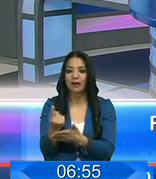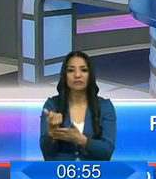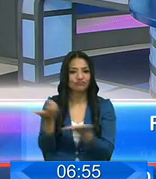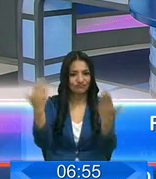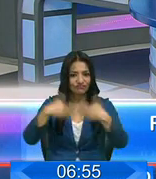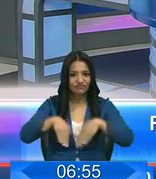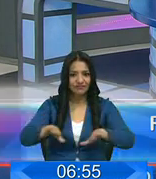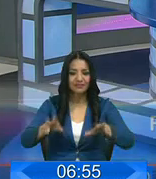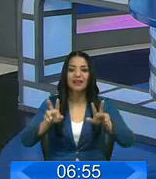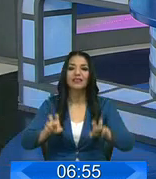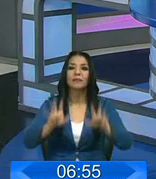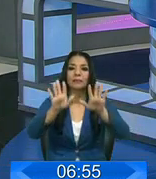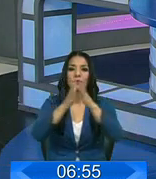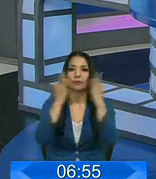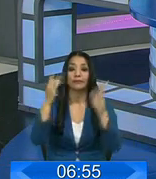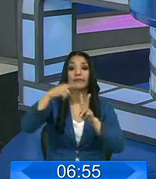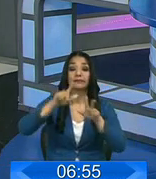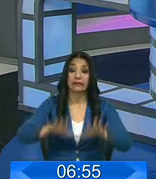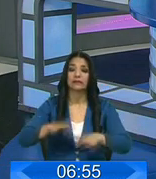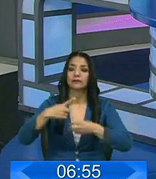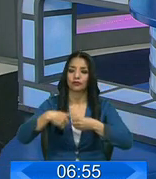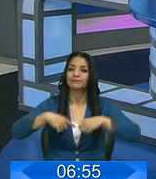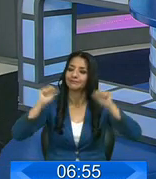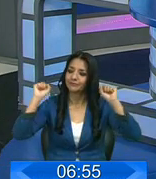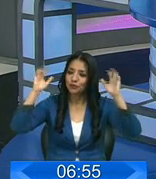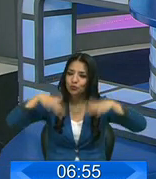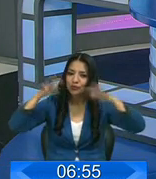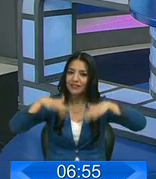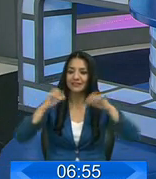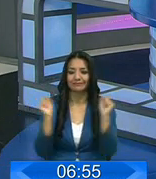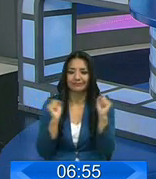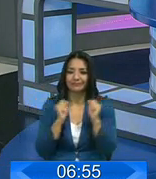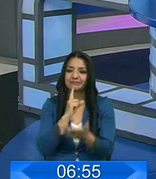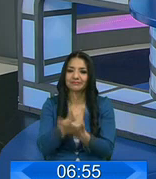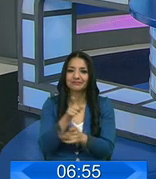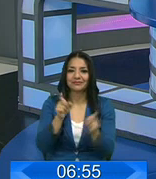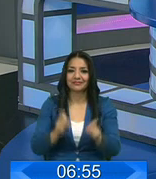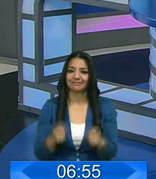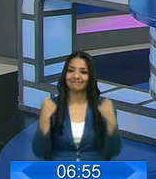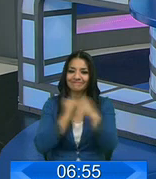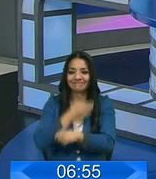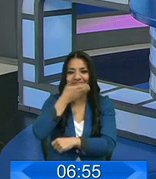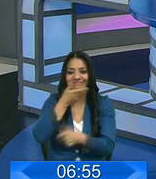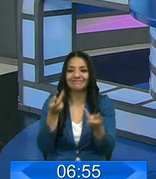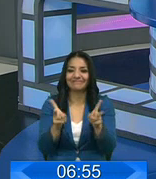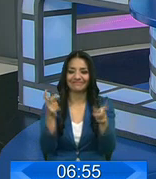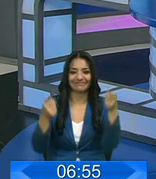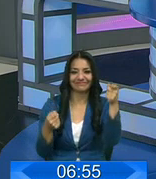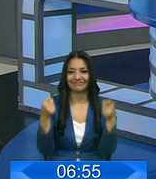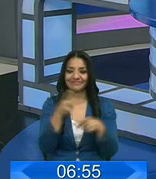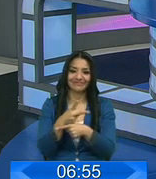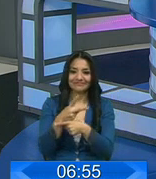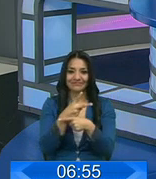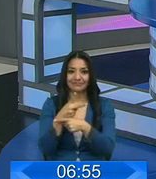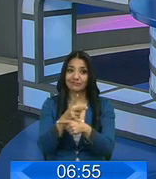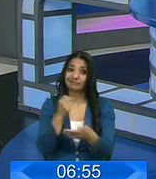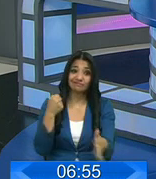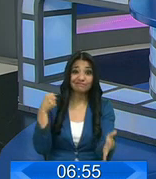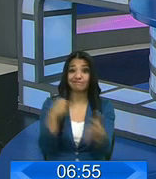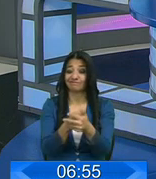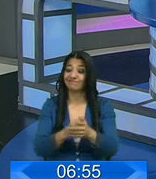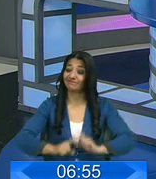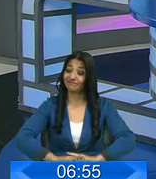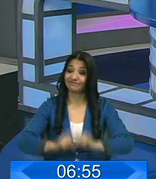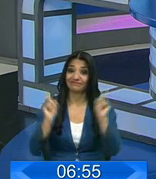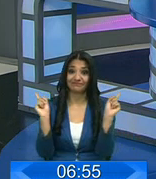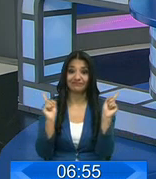TV. Hace frío en la capital, está lloviendo bastante, así que por favor salga abrigado y maneje con cuidado, porque los accidentes de tránsito, correcto,